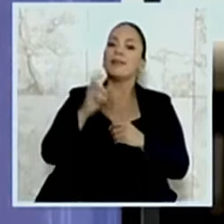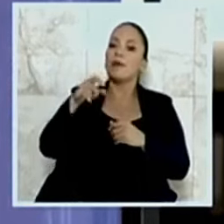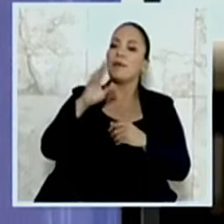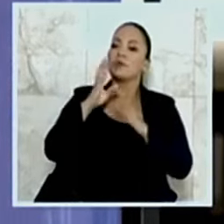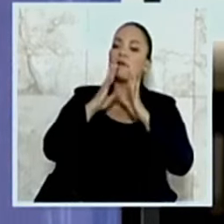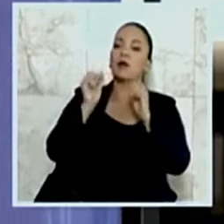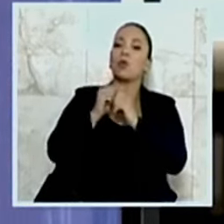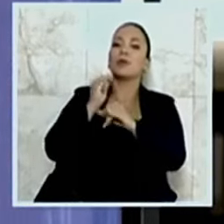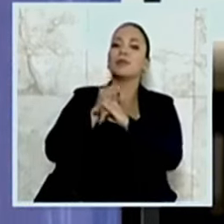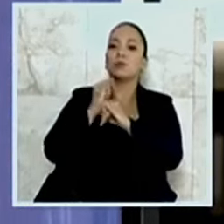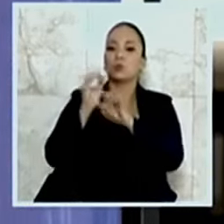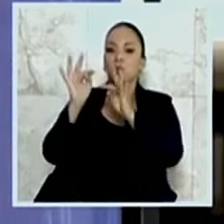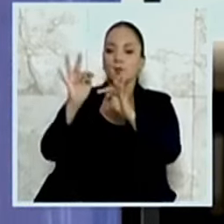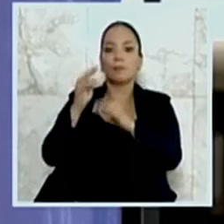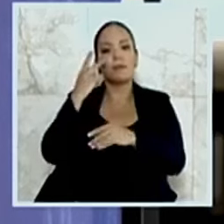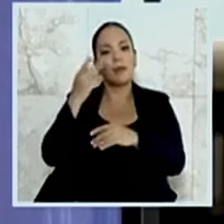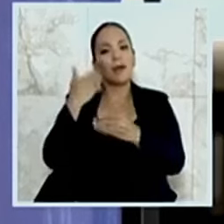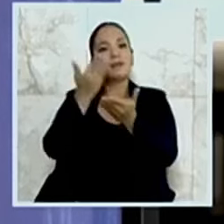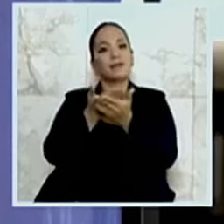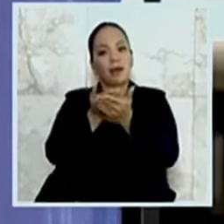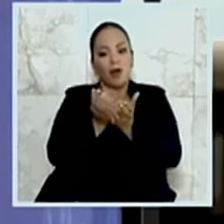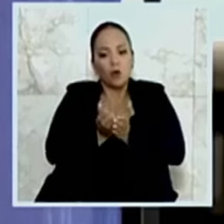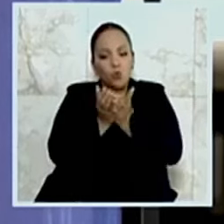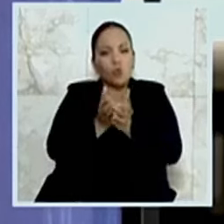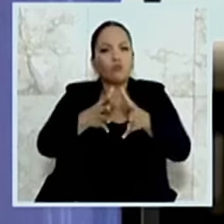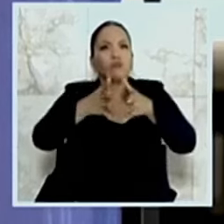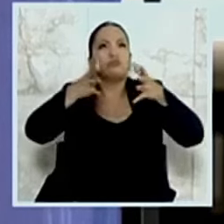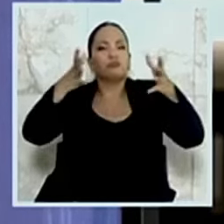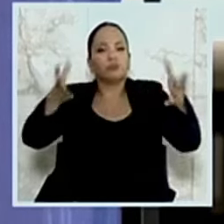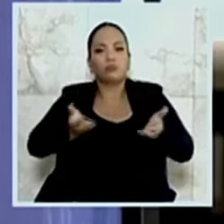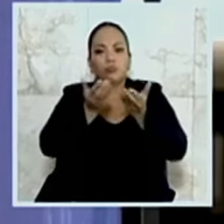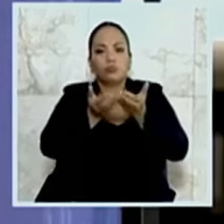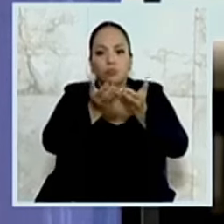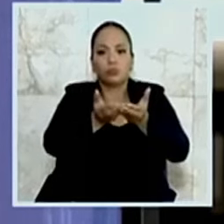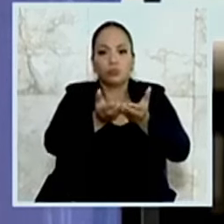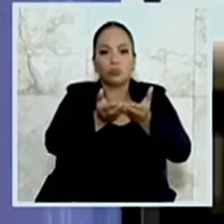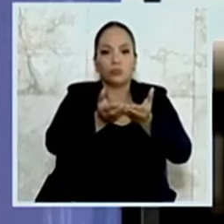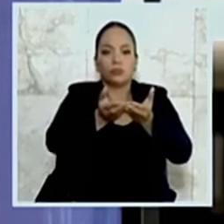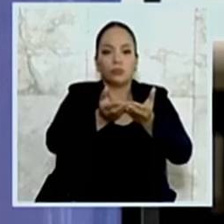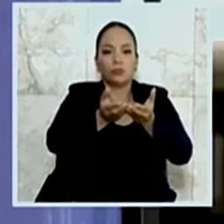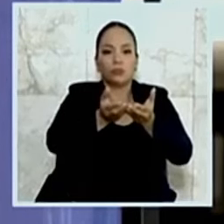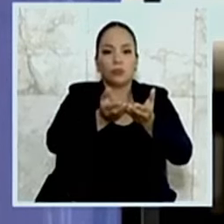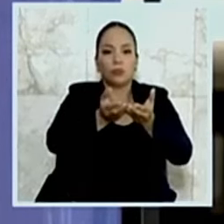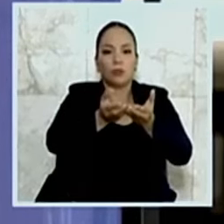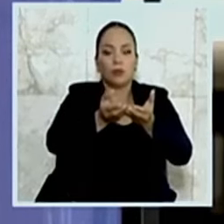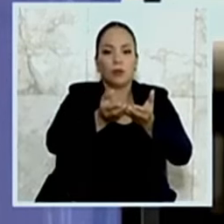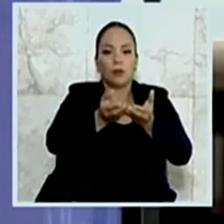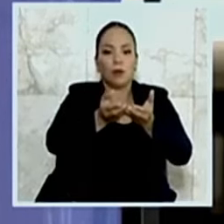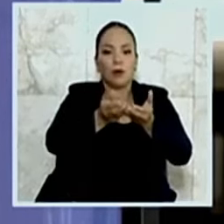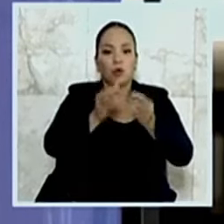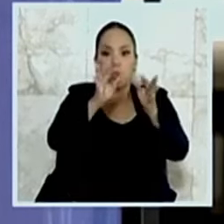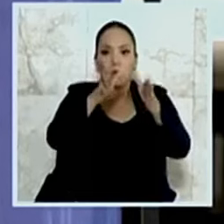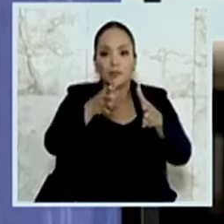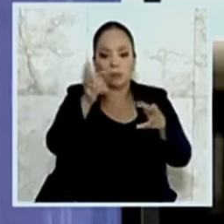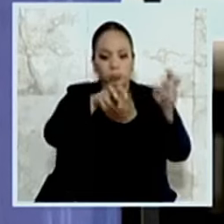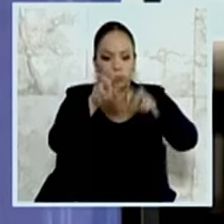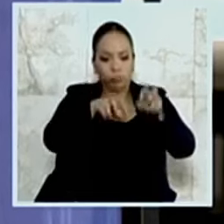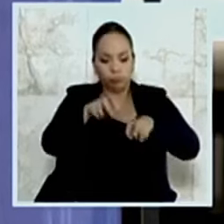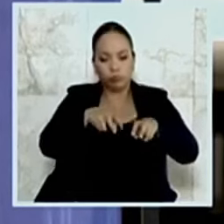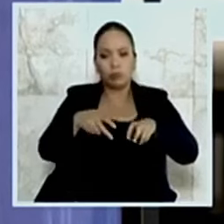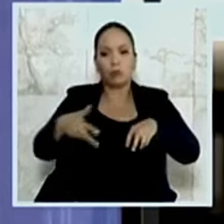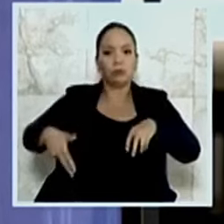El Roble, de Barranca, tener empleos, ¿verdad? Tenemos que ver con el Instituto de Turismo, porque es que llegan